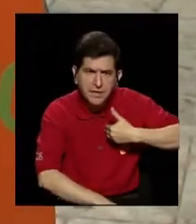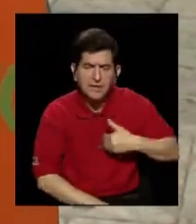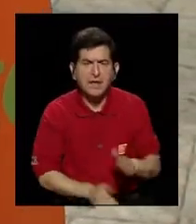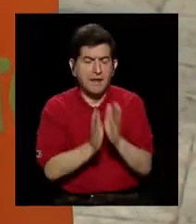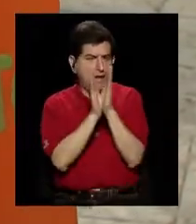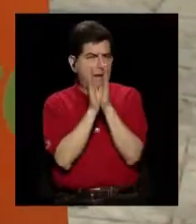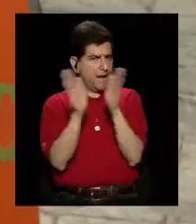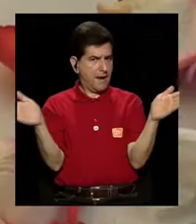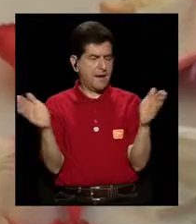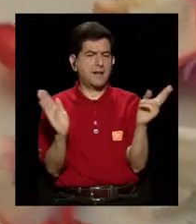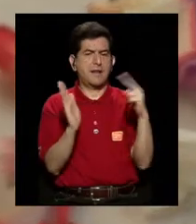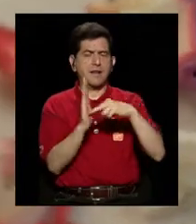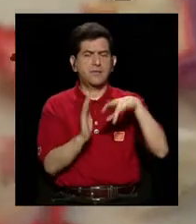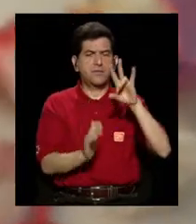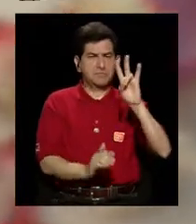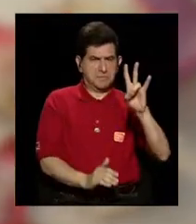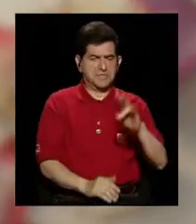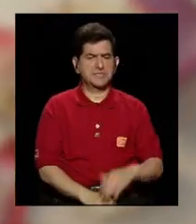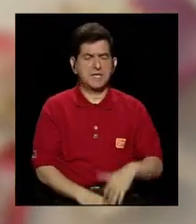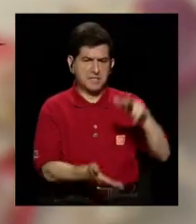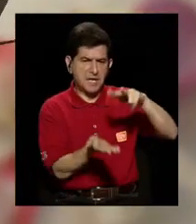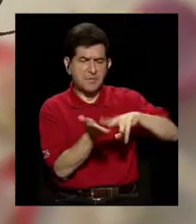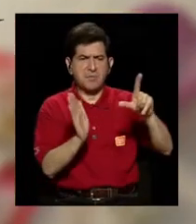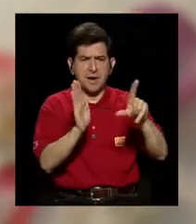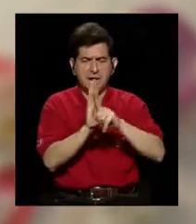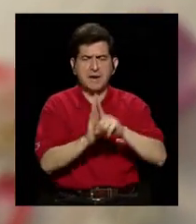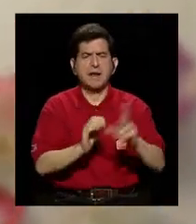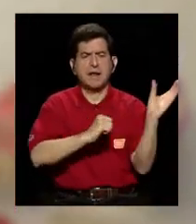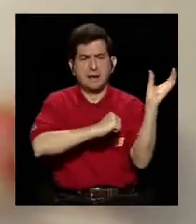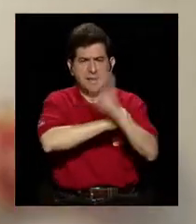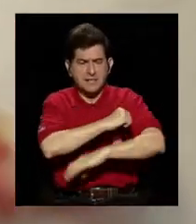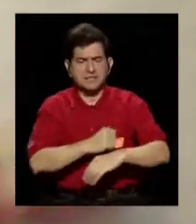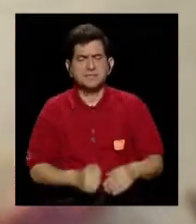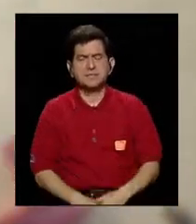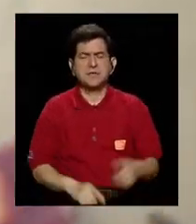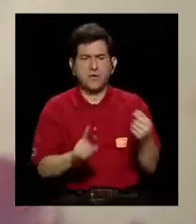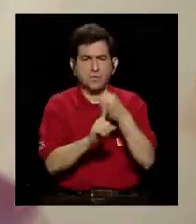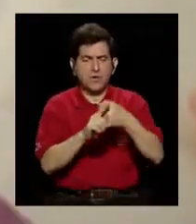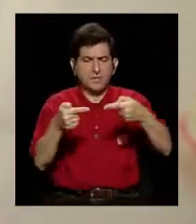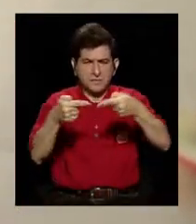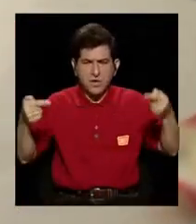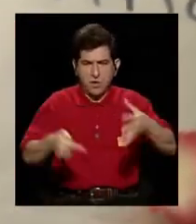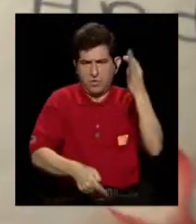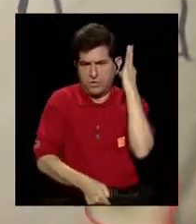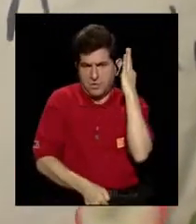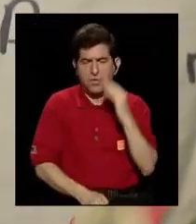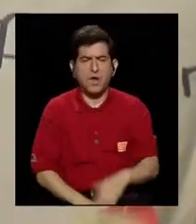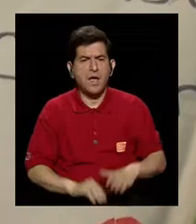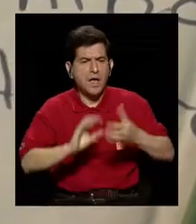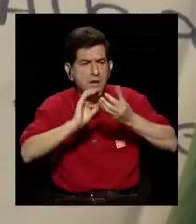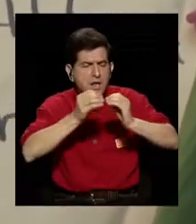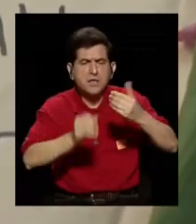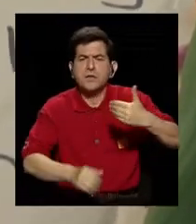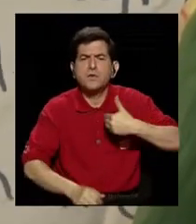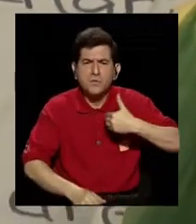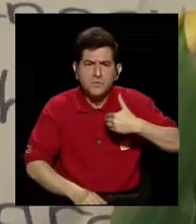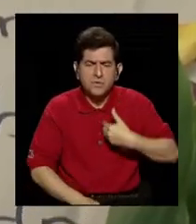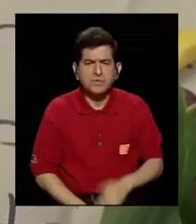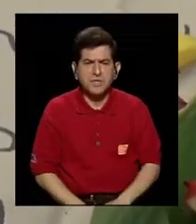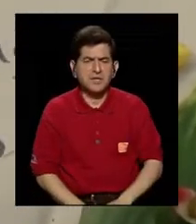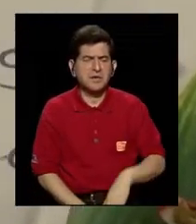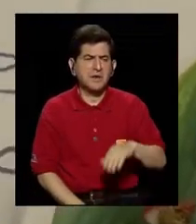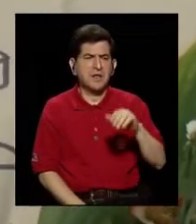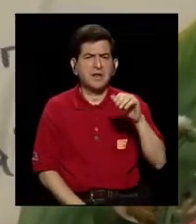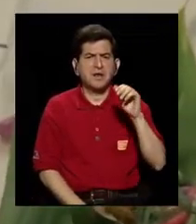en general desde el 2007, que es cuando se aprueba la ley de penalización de violencia contra las mujeres, el promedio que manejamos ha sido